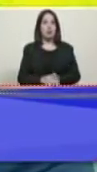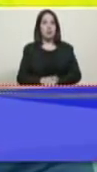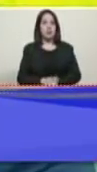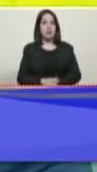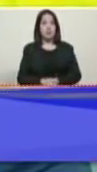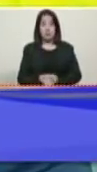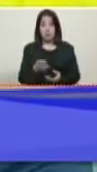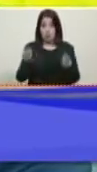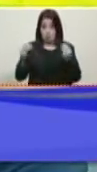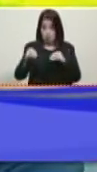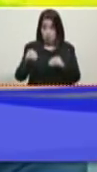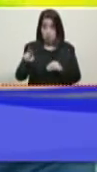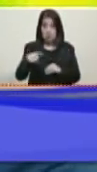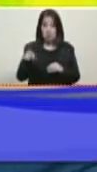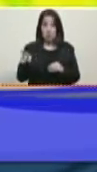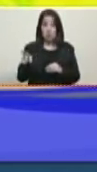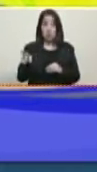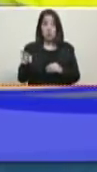te recuerdo